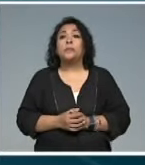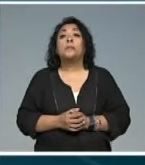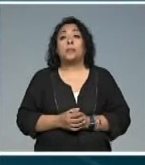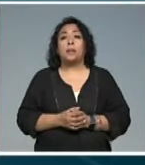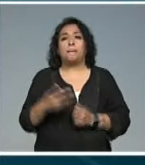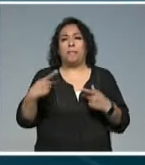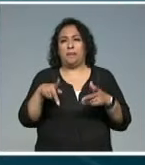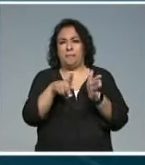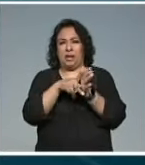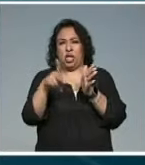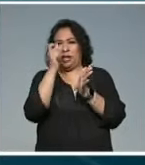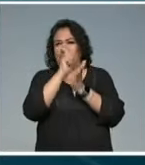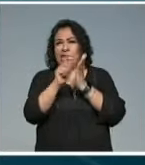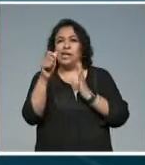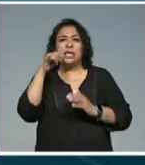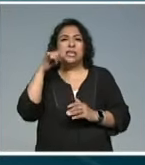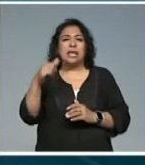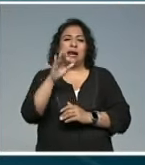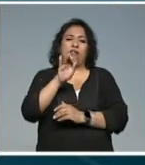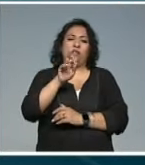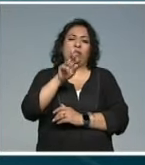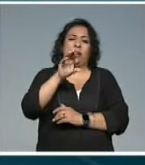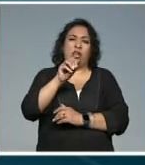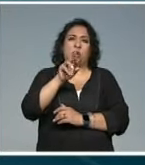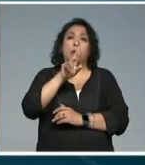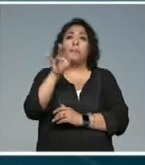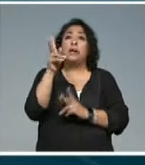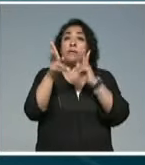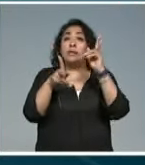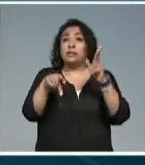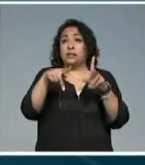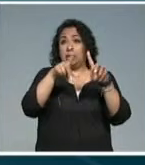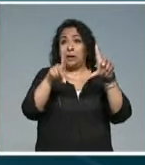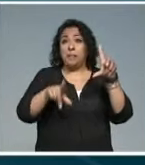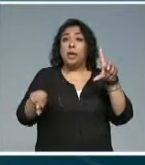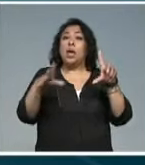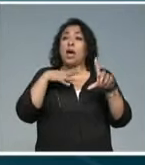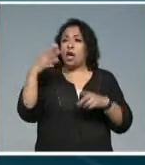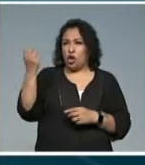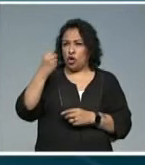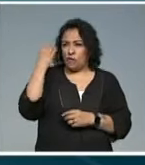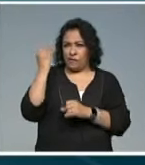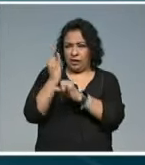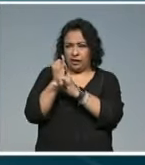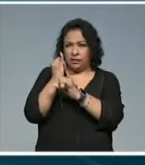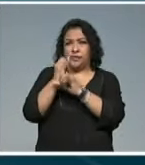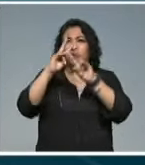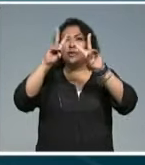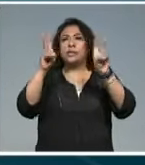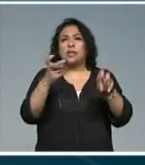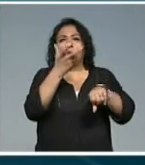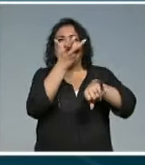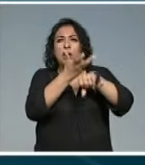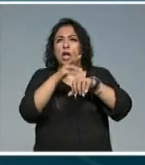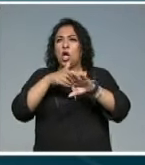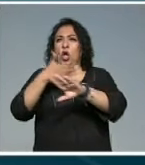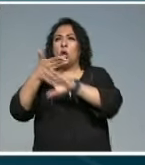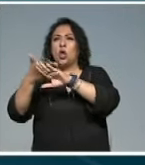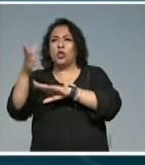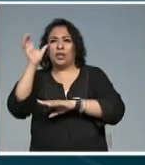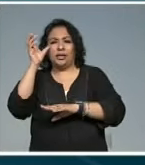El periodista y escritor italiano Federico Rampini visita nuestro país, en donde ofreció una conferencia virtual titulada Estados Unidos contra